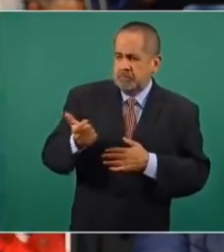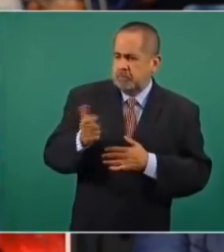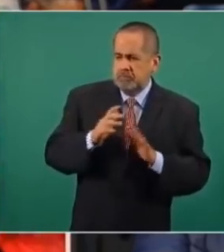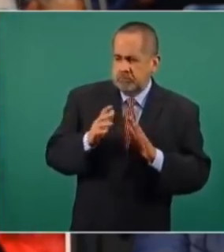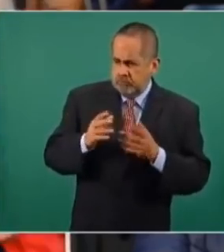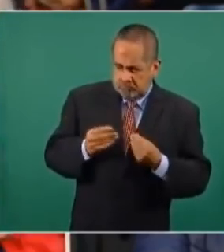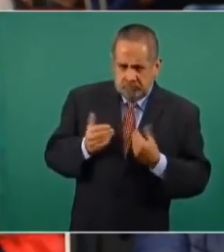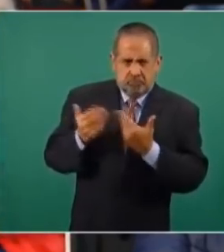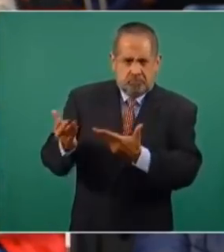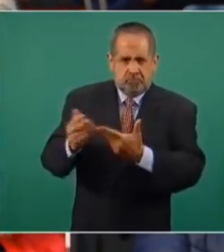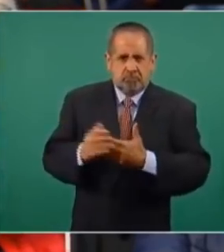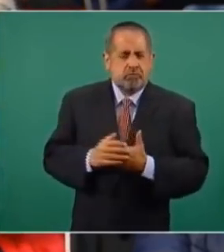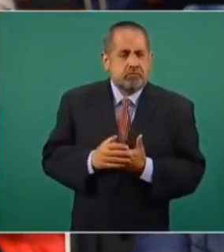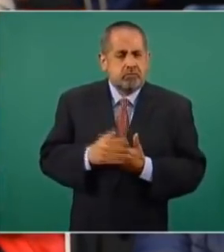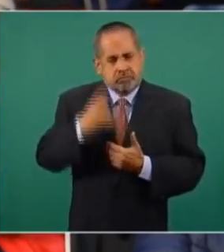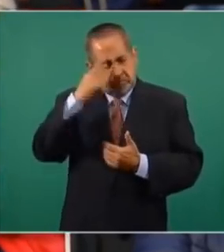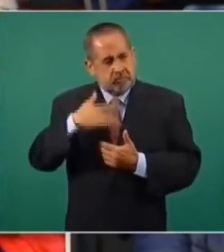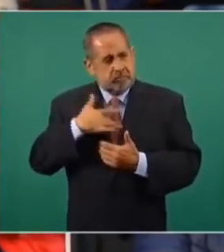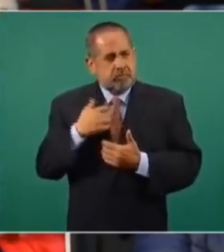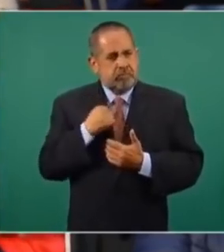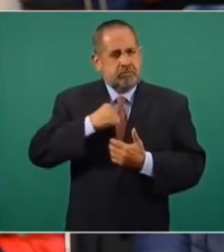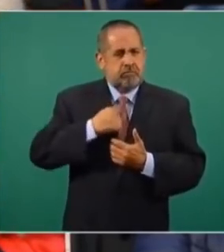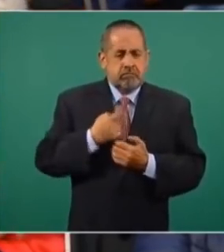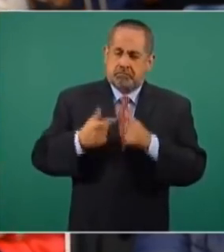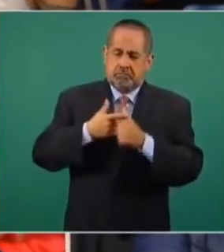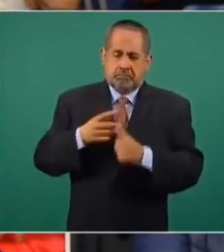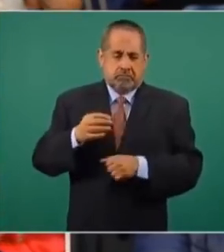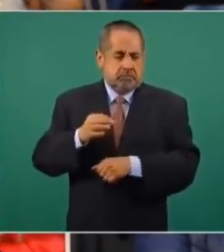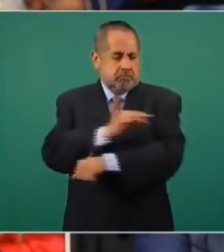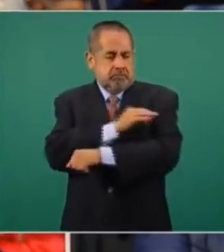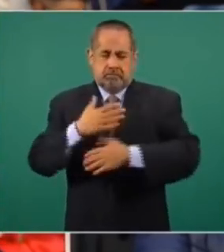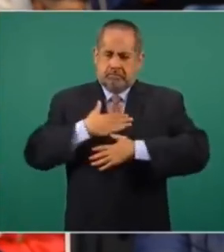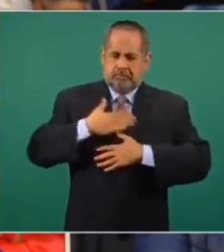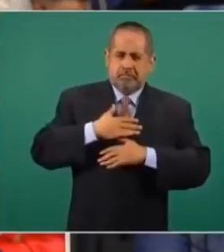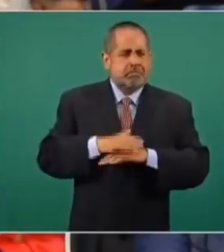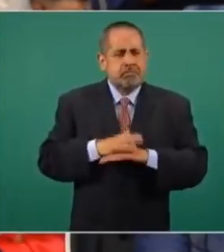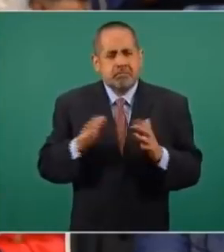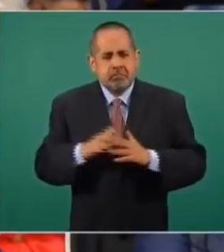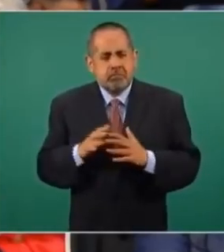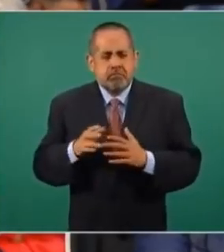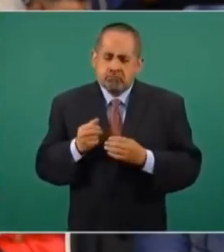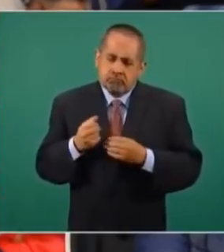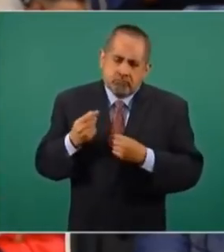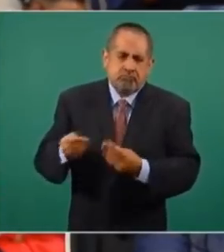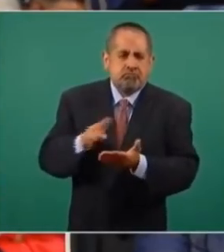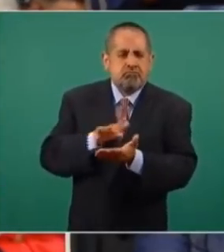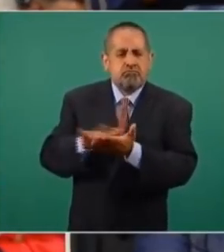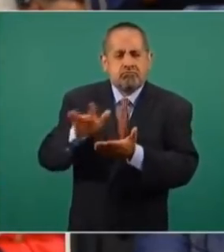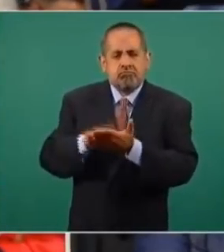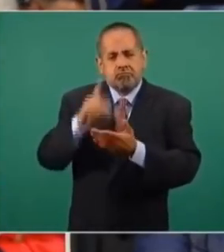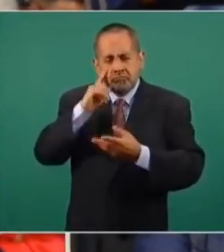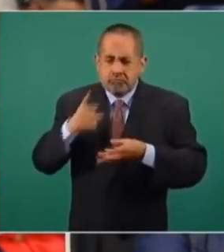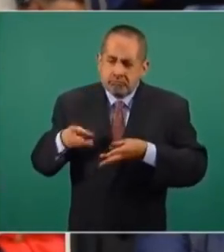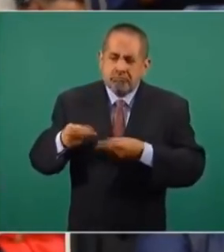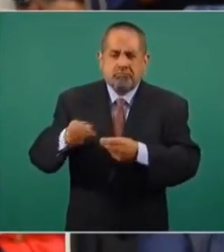no con la intención de tener algún privilegio o ser vacunados antes, no, sino simplemente apoyar a los